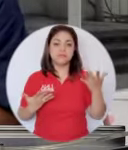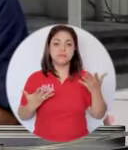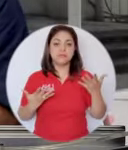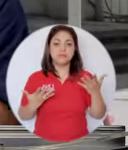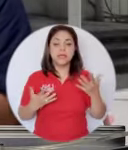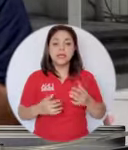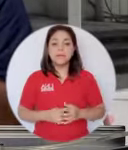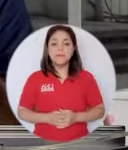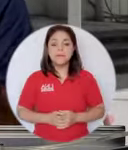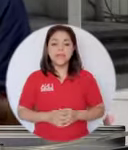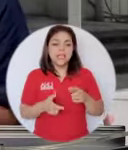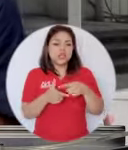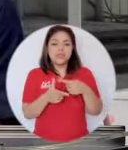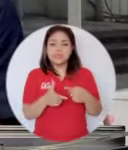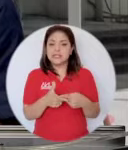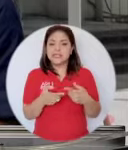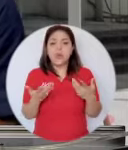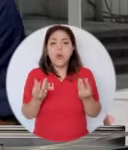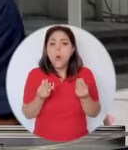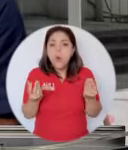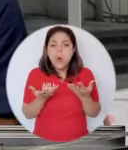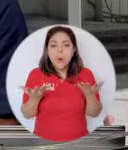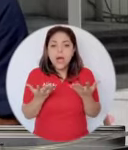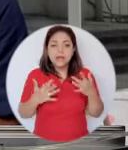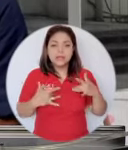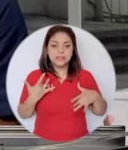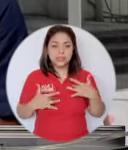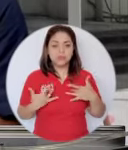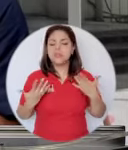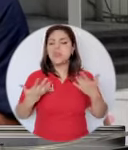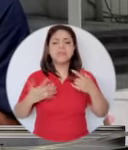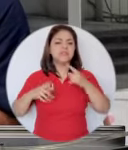tipo de sintomatología, que son síntomas varios,